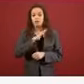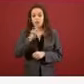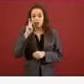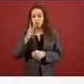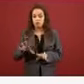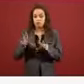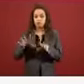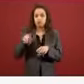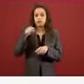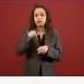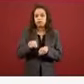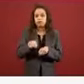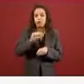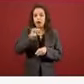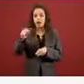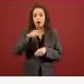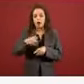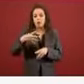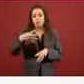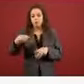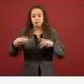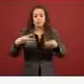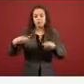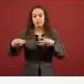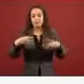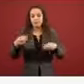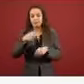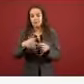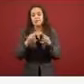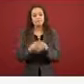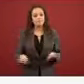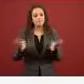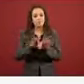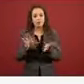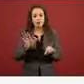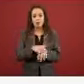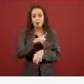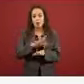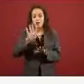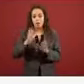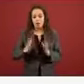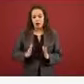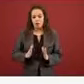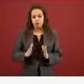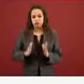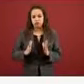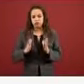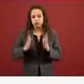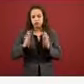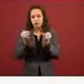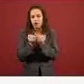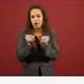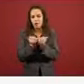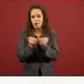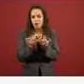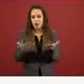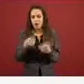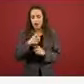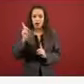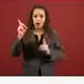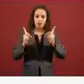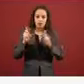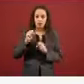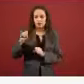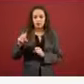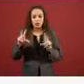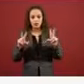epidemiológica. Generalmente van en paralelo la frecuencia de casos diarios que son sospechosos con